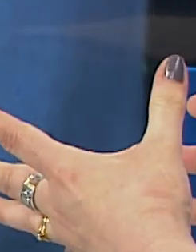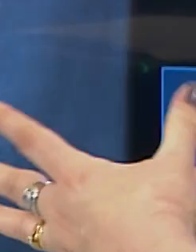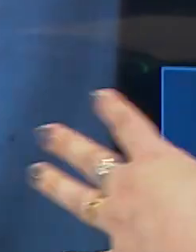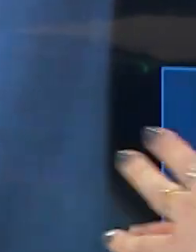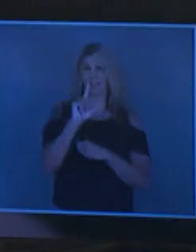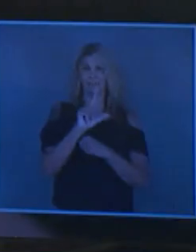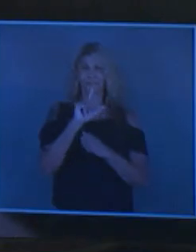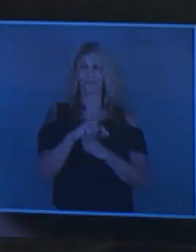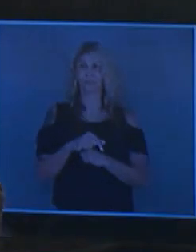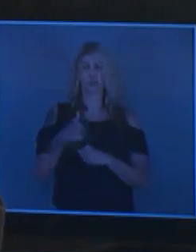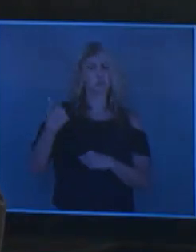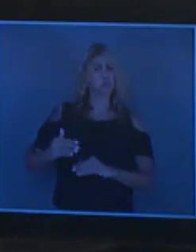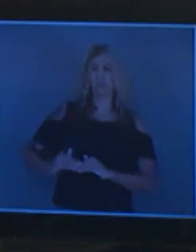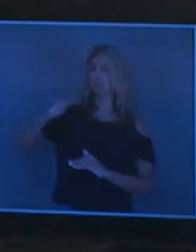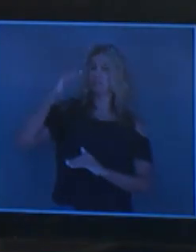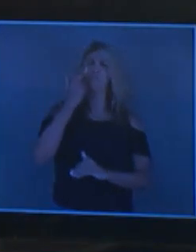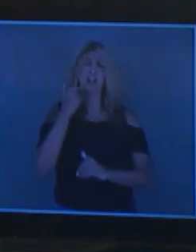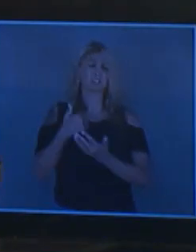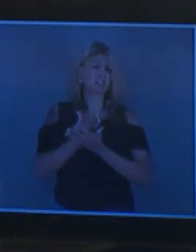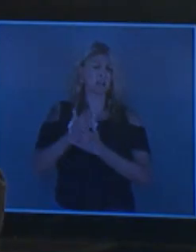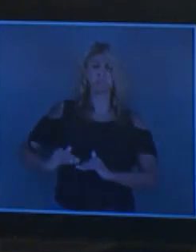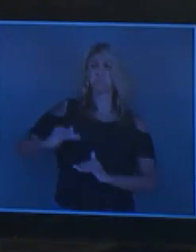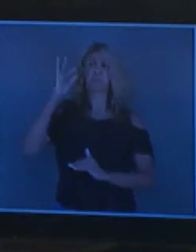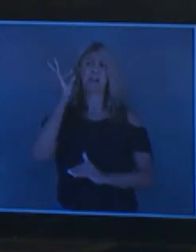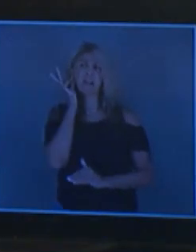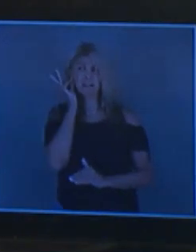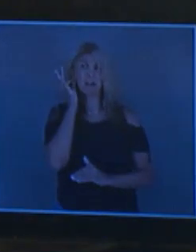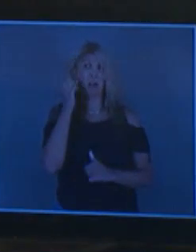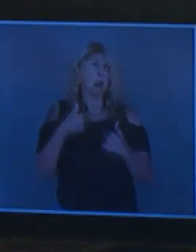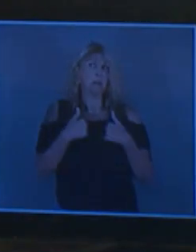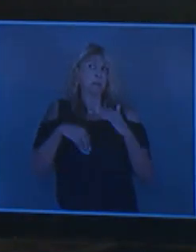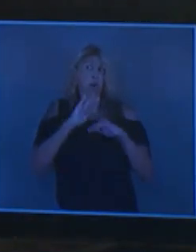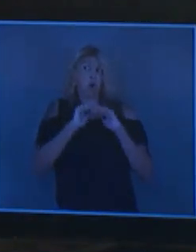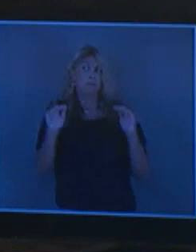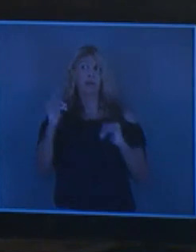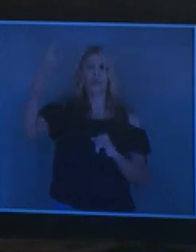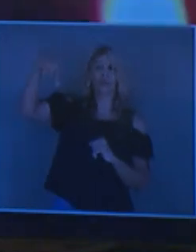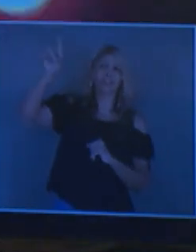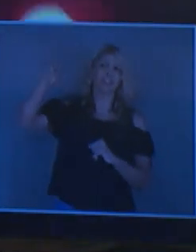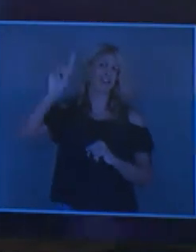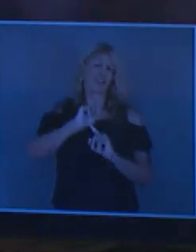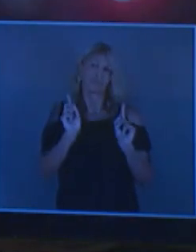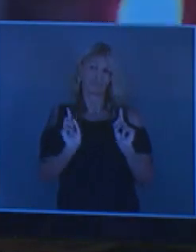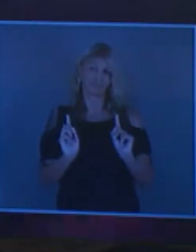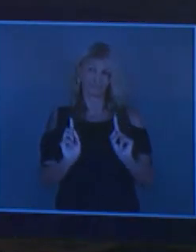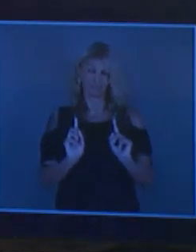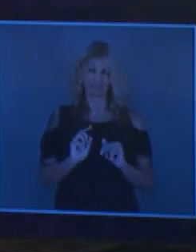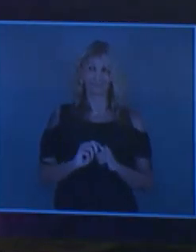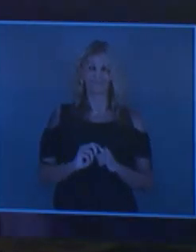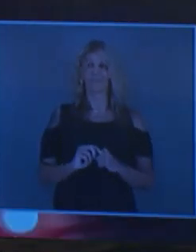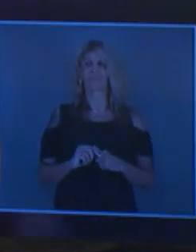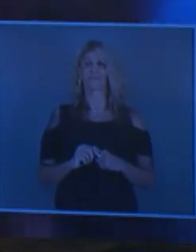a la adolescencia tenemos todo el tema hormonal no la revolución hormonal que tenemos todos en la adolescencia mezclado con la mochila de que te lo